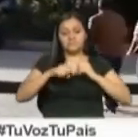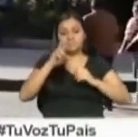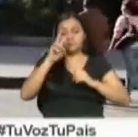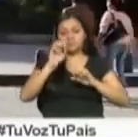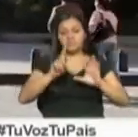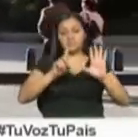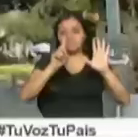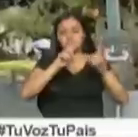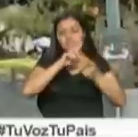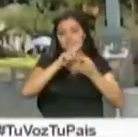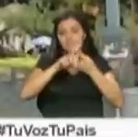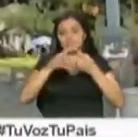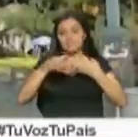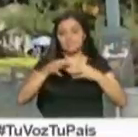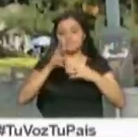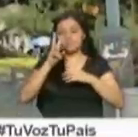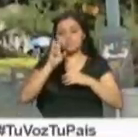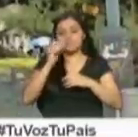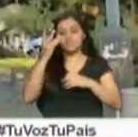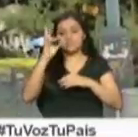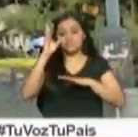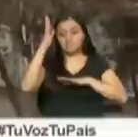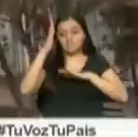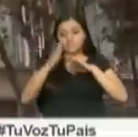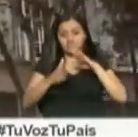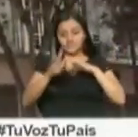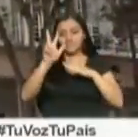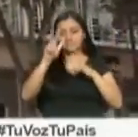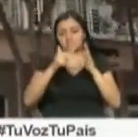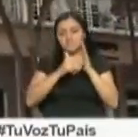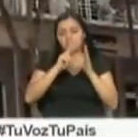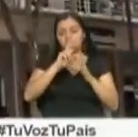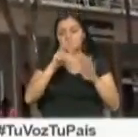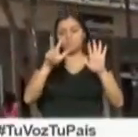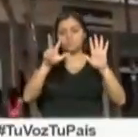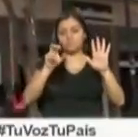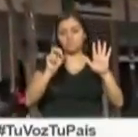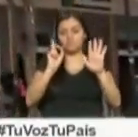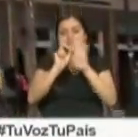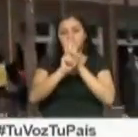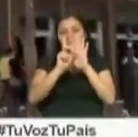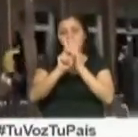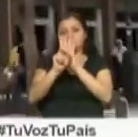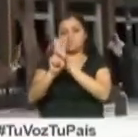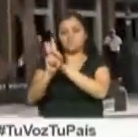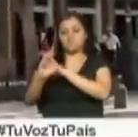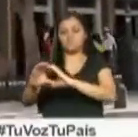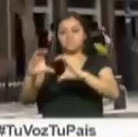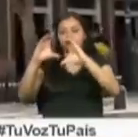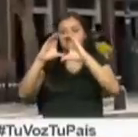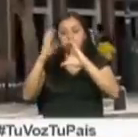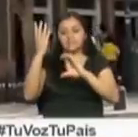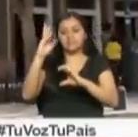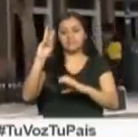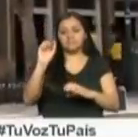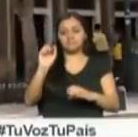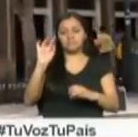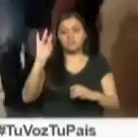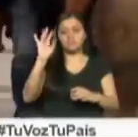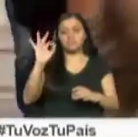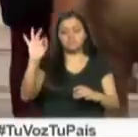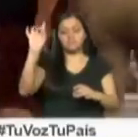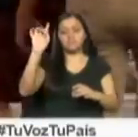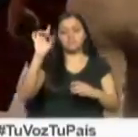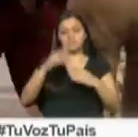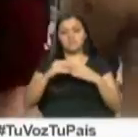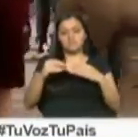a febrero de 2017, se realizaron 3.280 operaciones de crédito por un monto de 16.7 millones